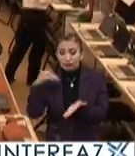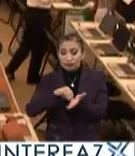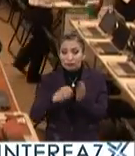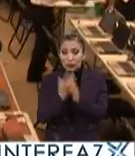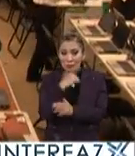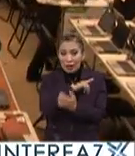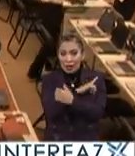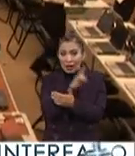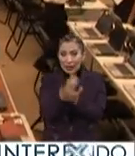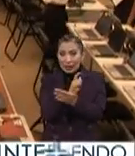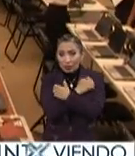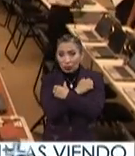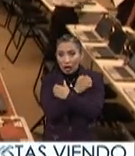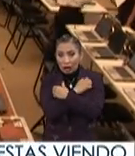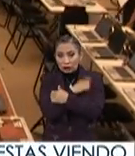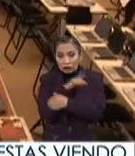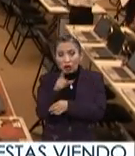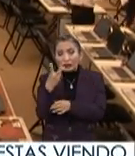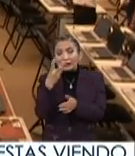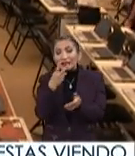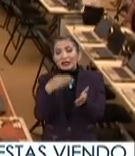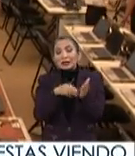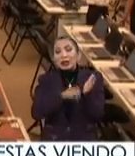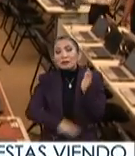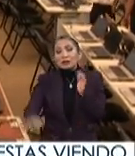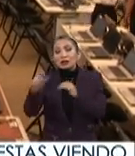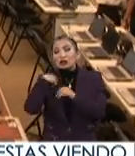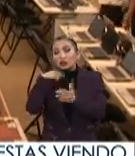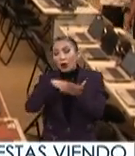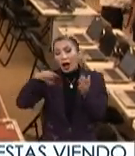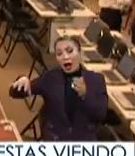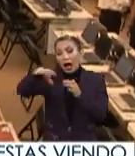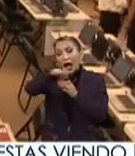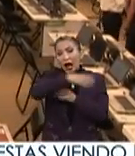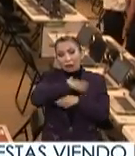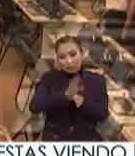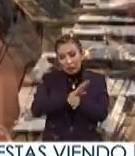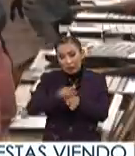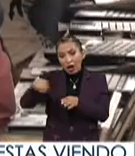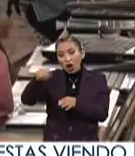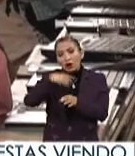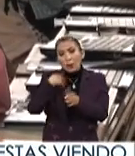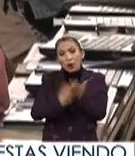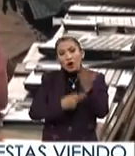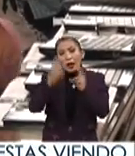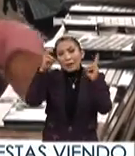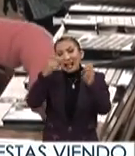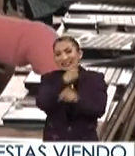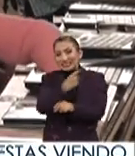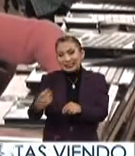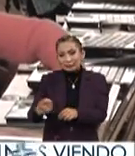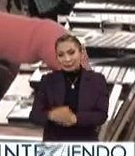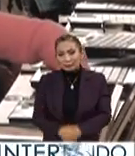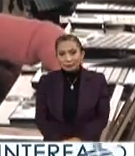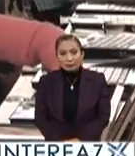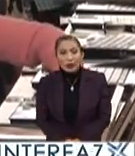de la reforma educativa, 3.929 instalaciones han sido beneficiadas con el programa de Escuelas al 100,